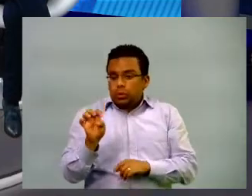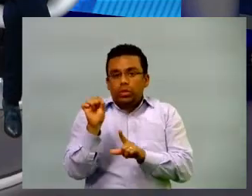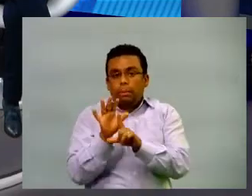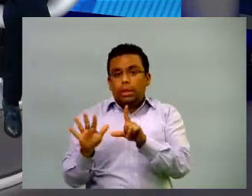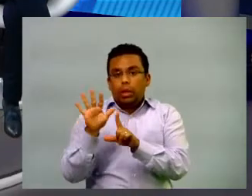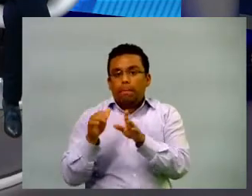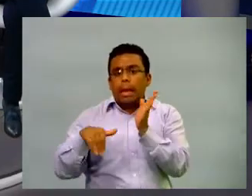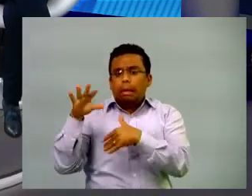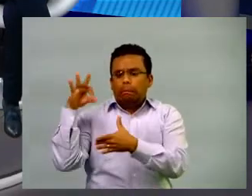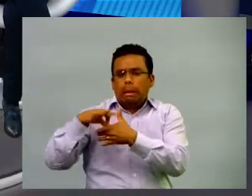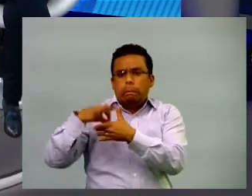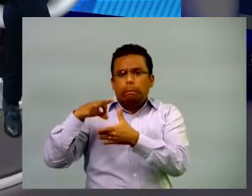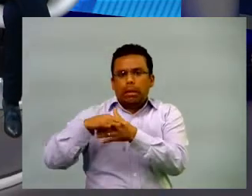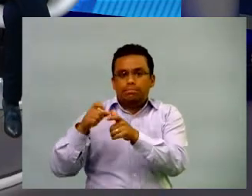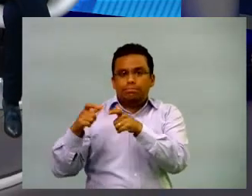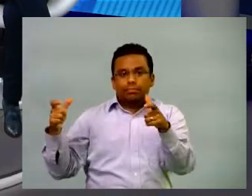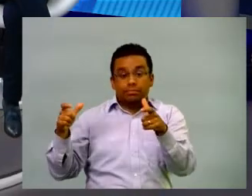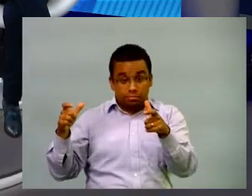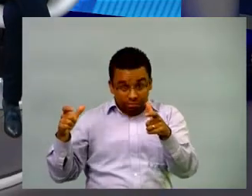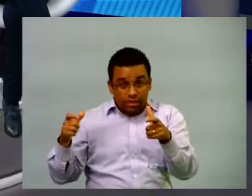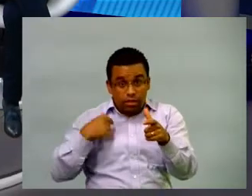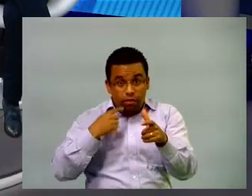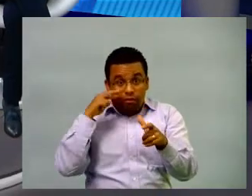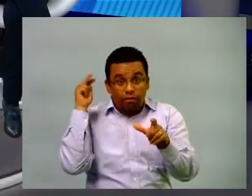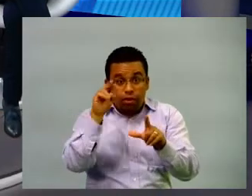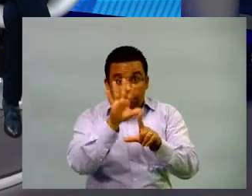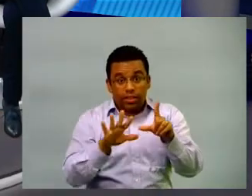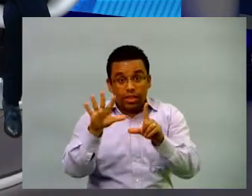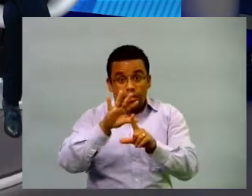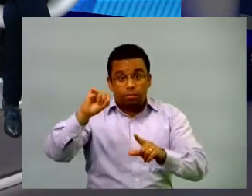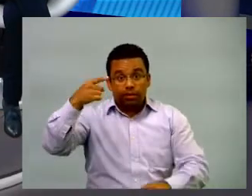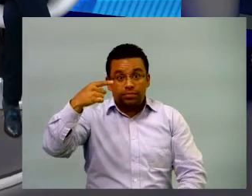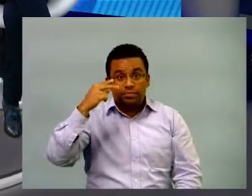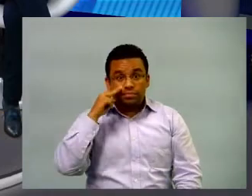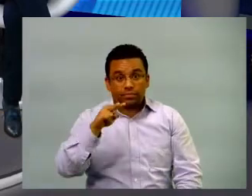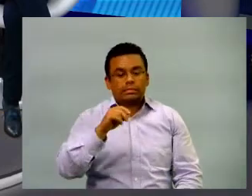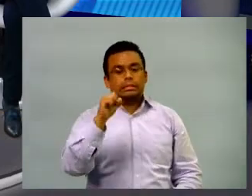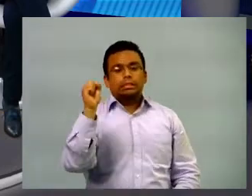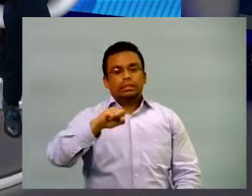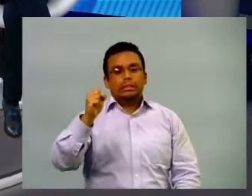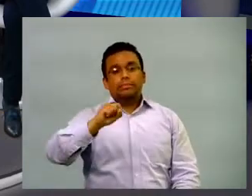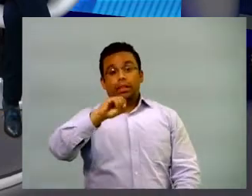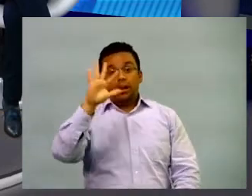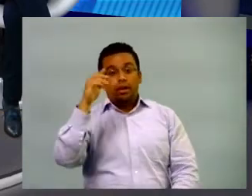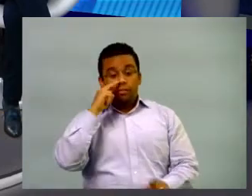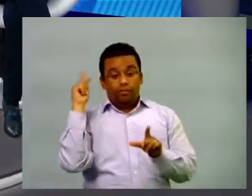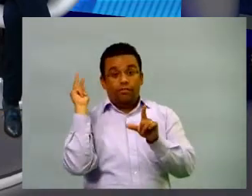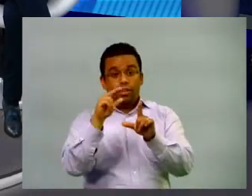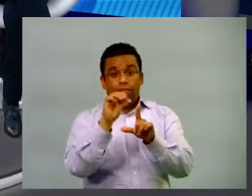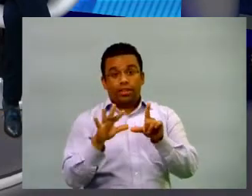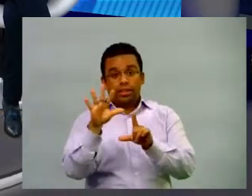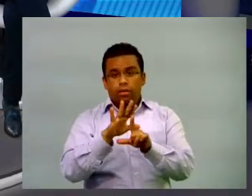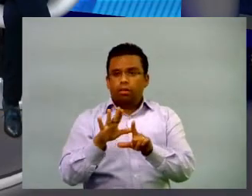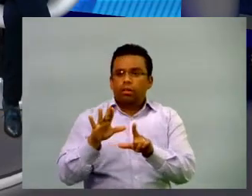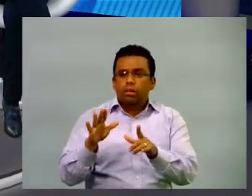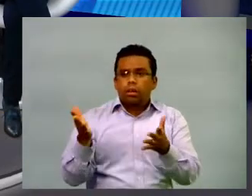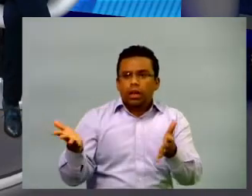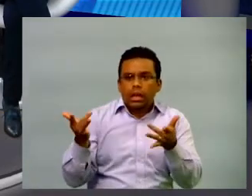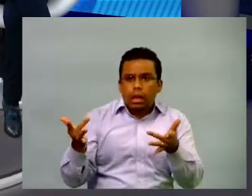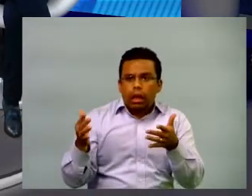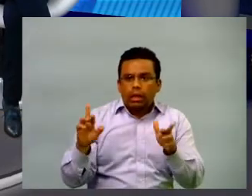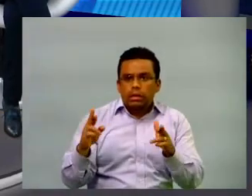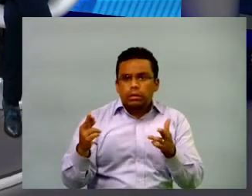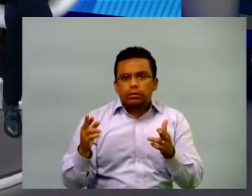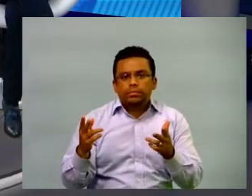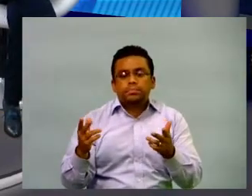más votadas. Entonces, ¿por qué no vemos la primera, Nelicita? Vamos a ver la primera votación mientras nos colocan el video.